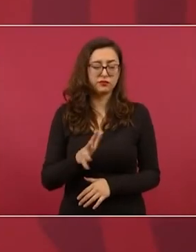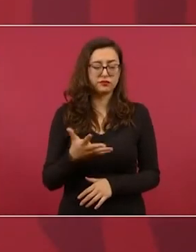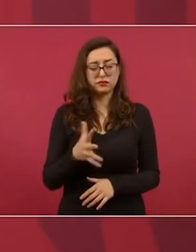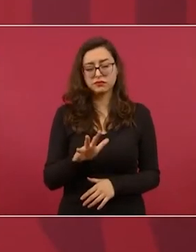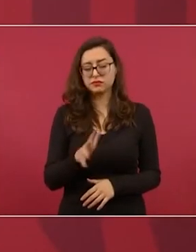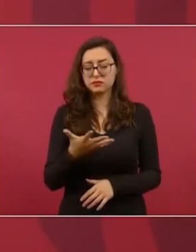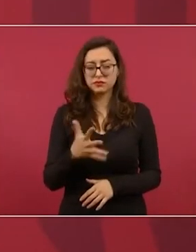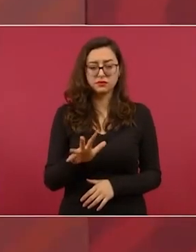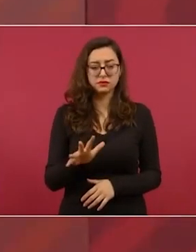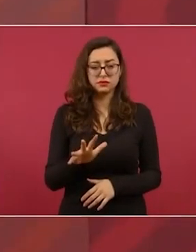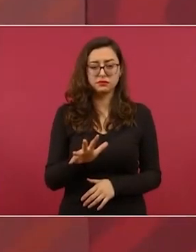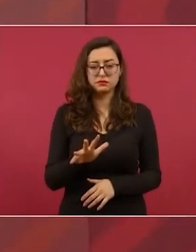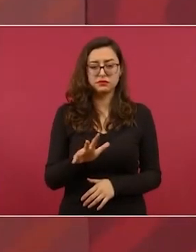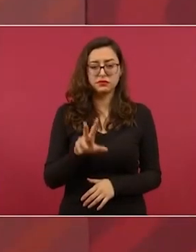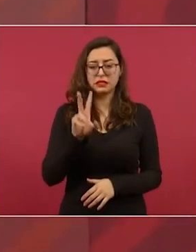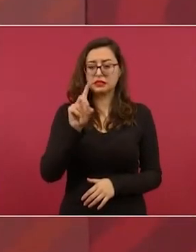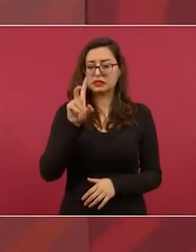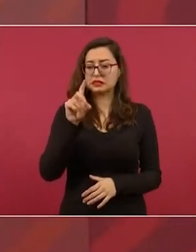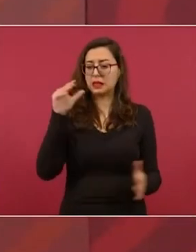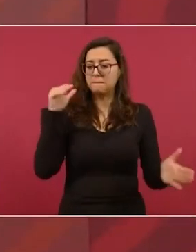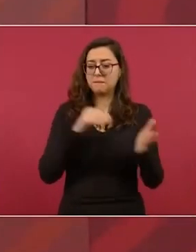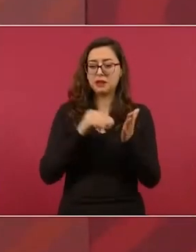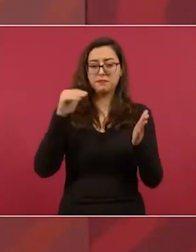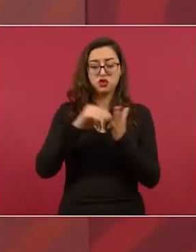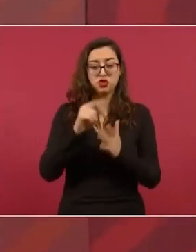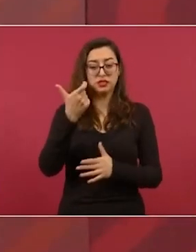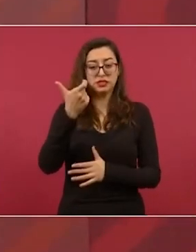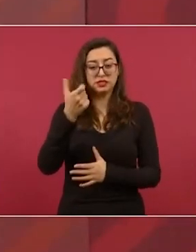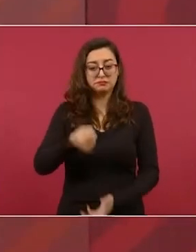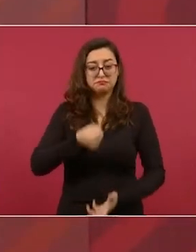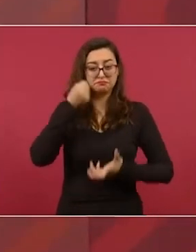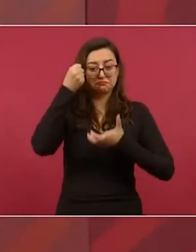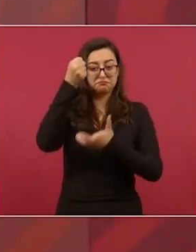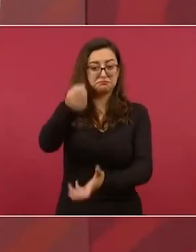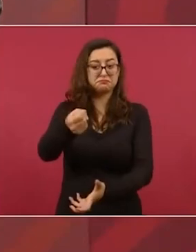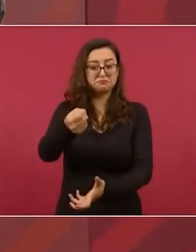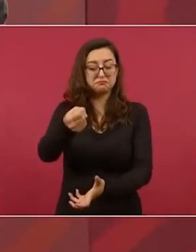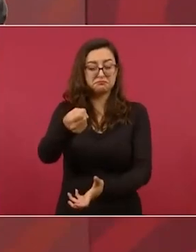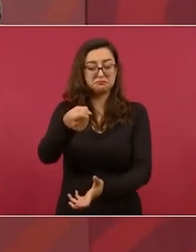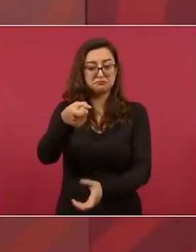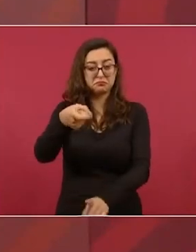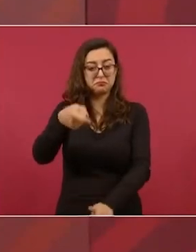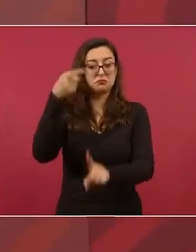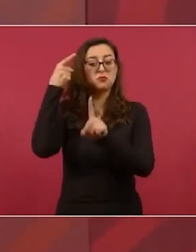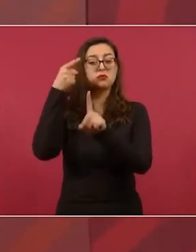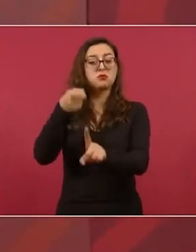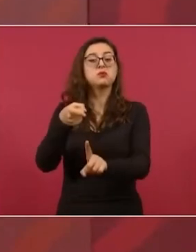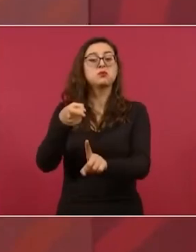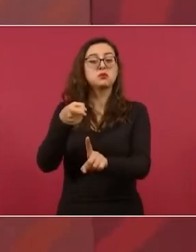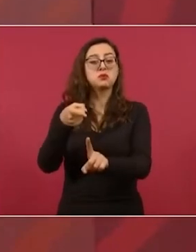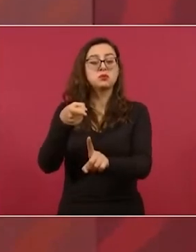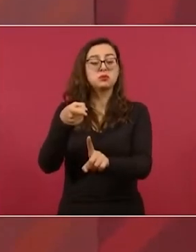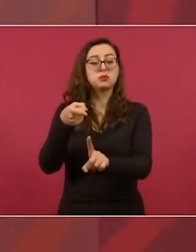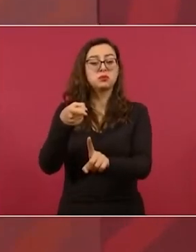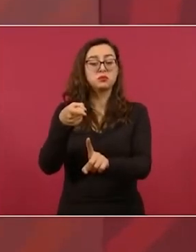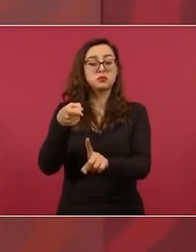30 mil millones de pesos para plantas,